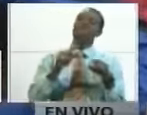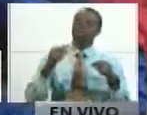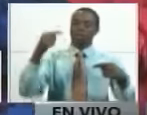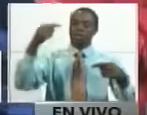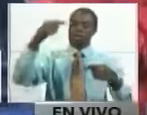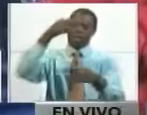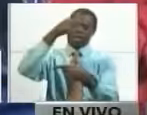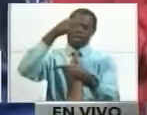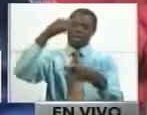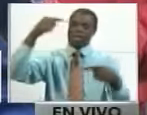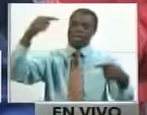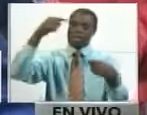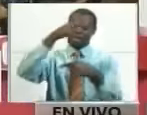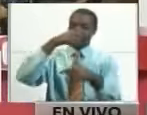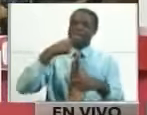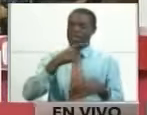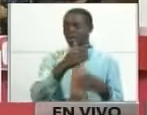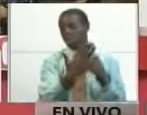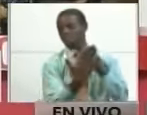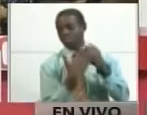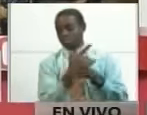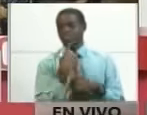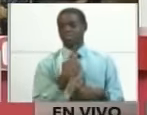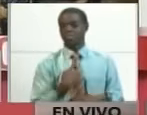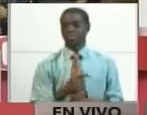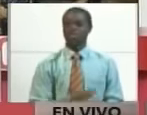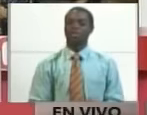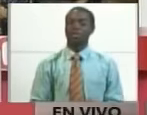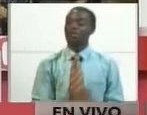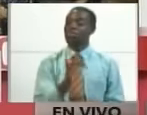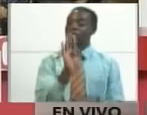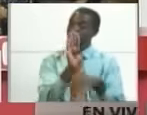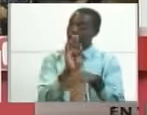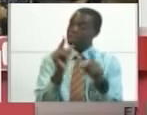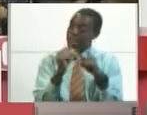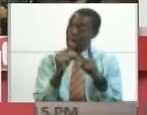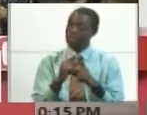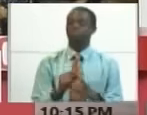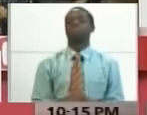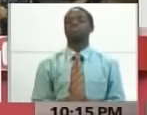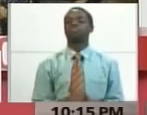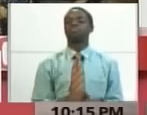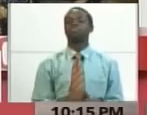perfecto. Mira, compañero. ¿Sí?